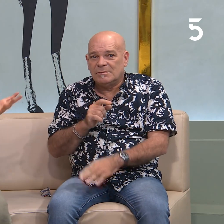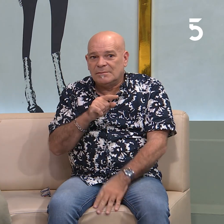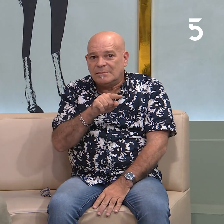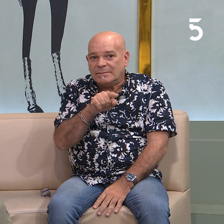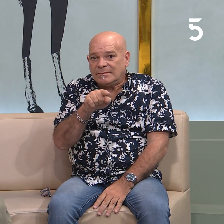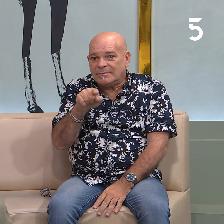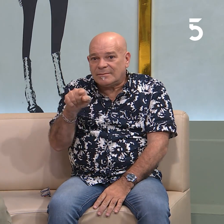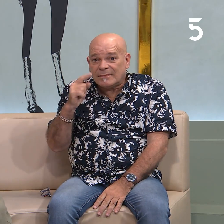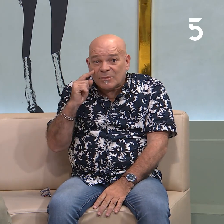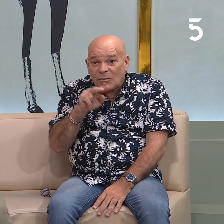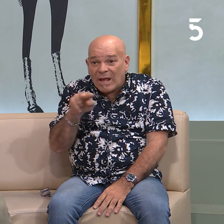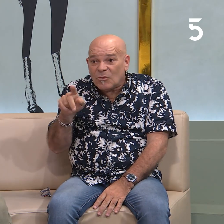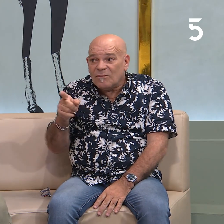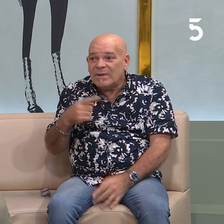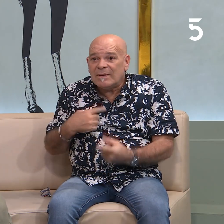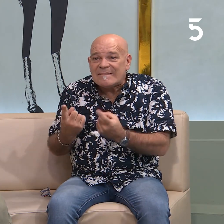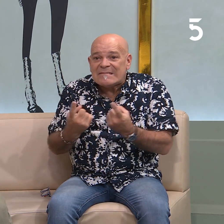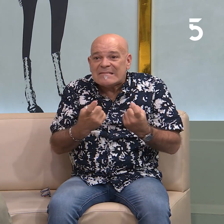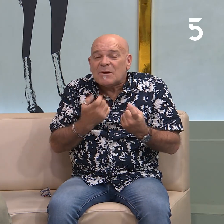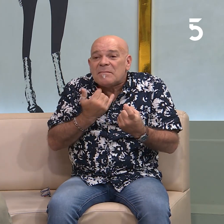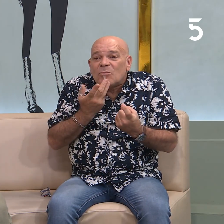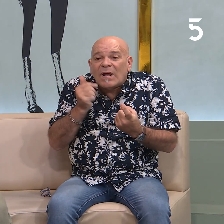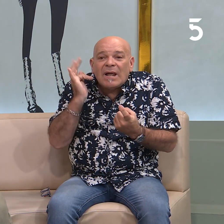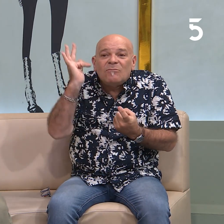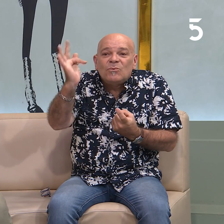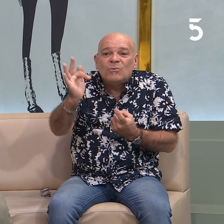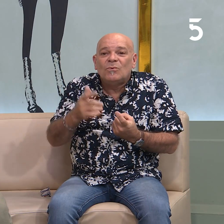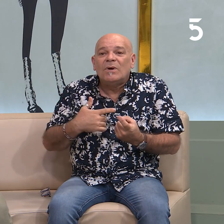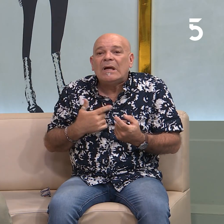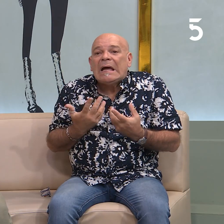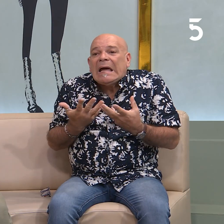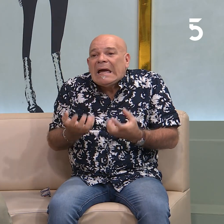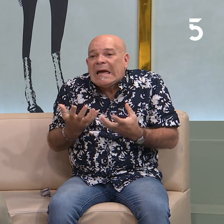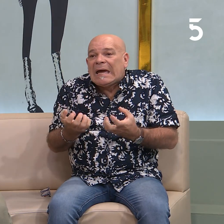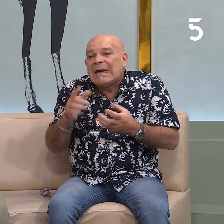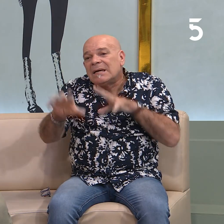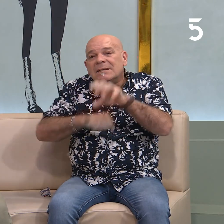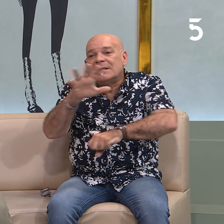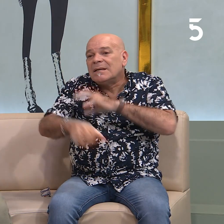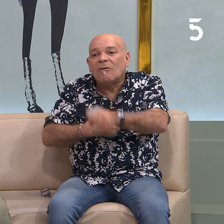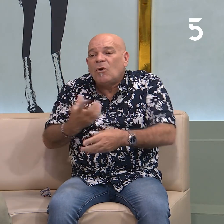la actoral. Entonces, siempre aprendí muchísimo y mi sueño